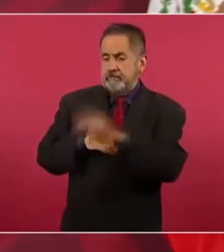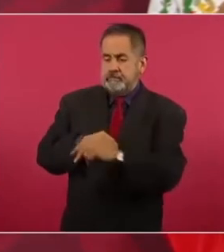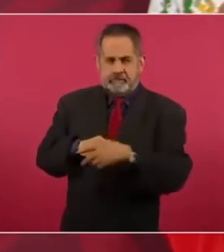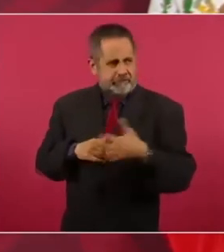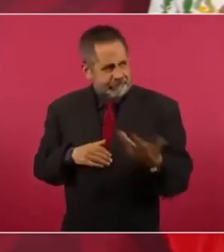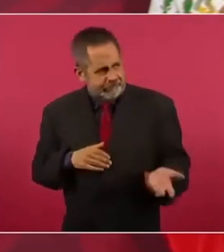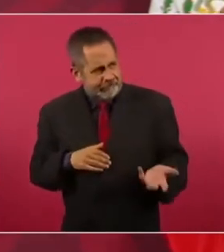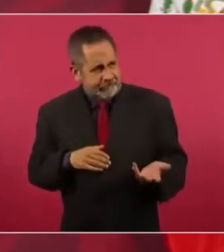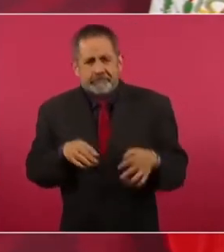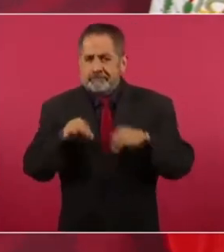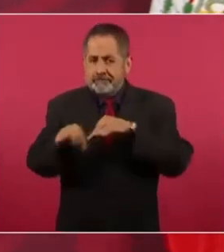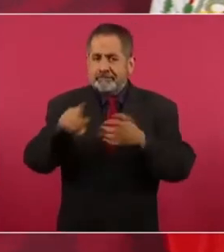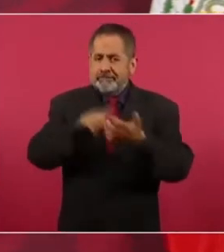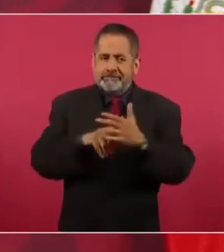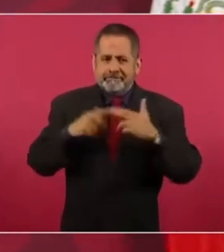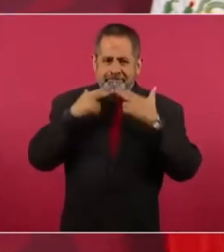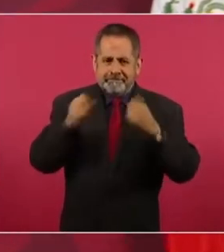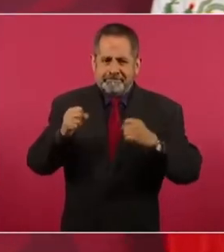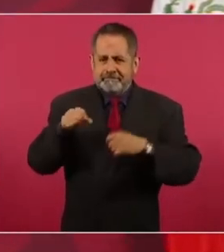los peones de las haciendas,